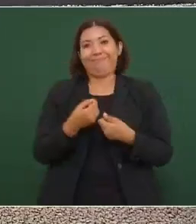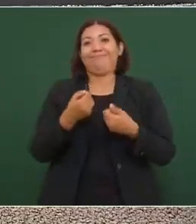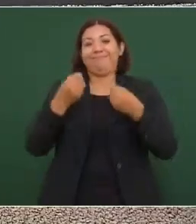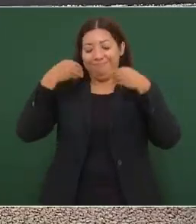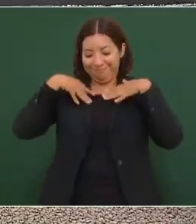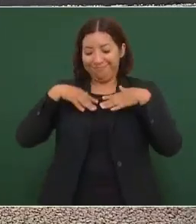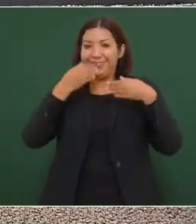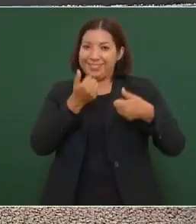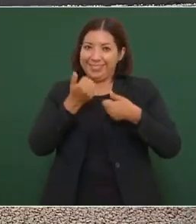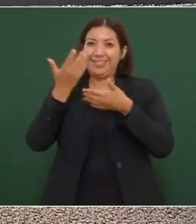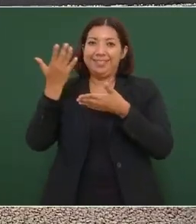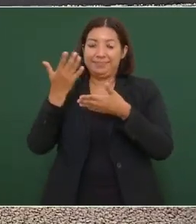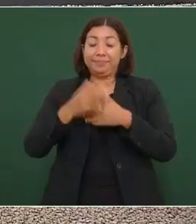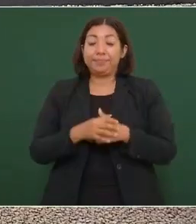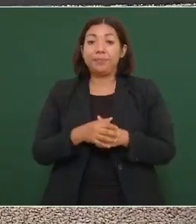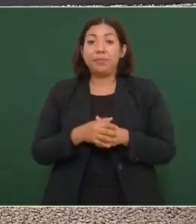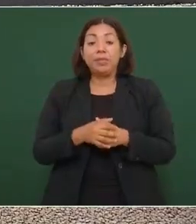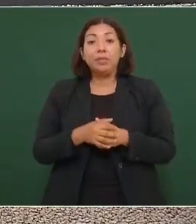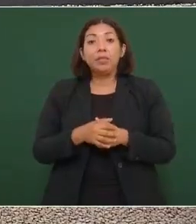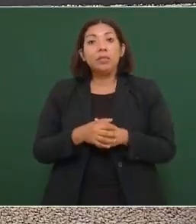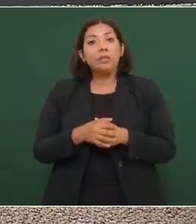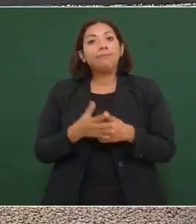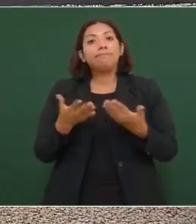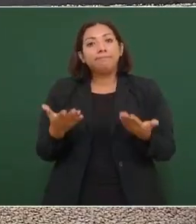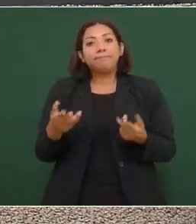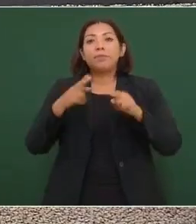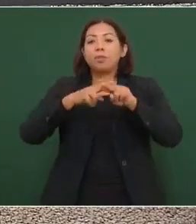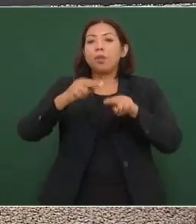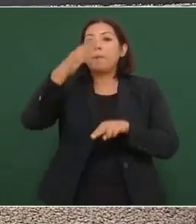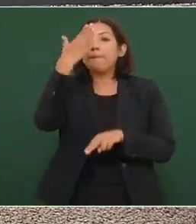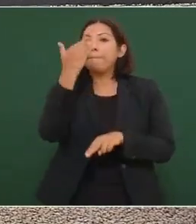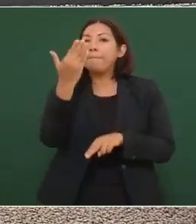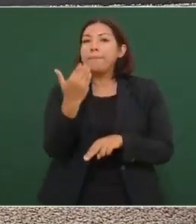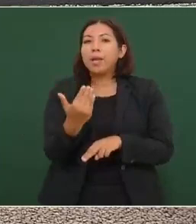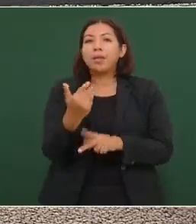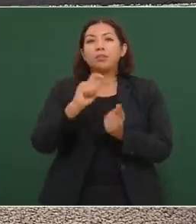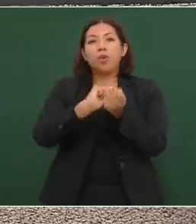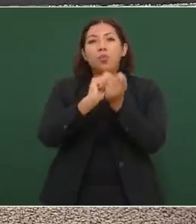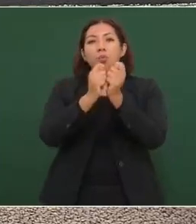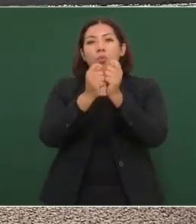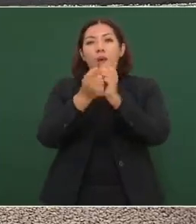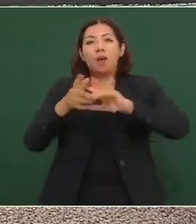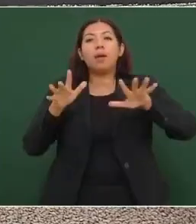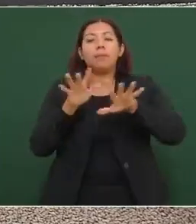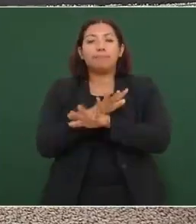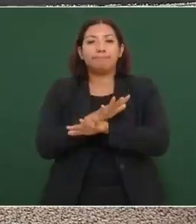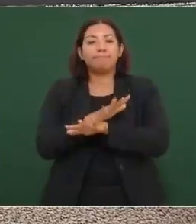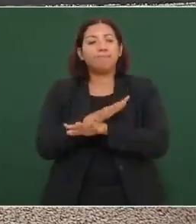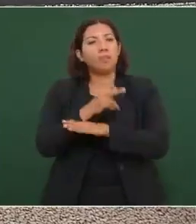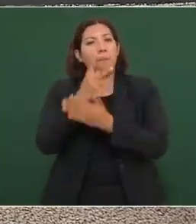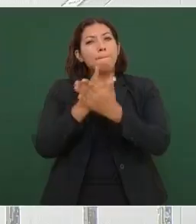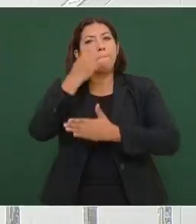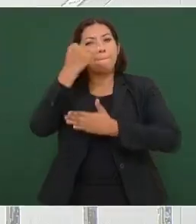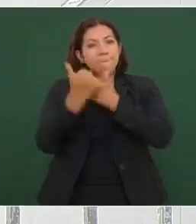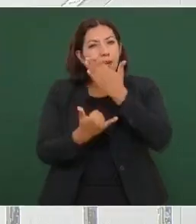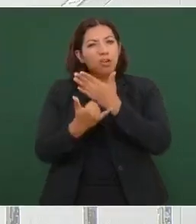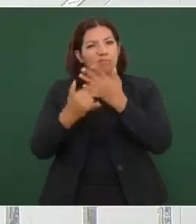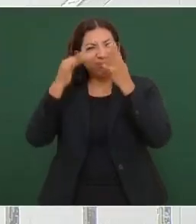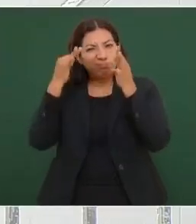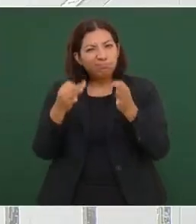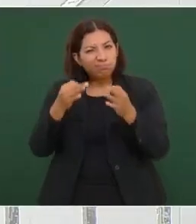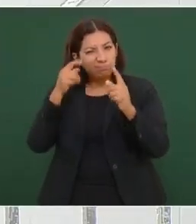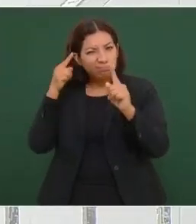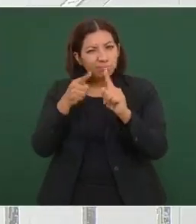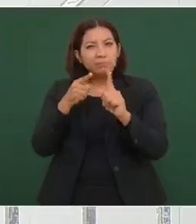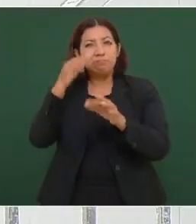amadas artesanas. Y también el Tren Maya es símbolo de una visión transformadora, ha sido detonante de grandes proyectos que hoy son una